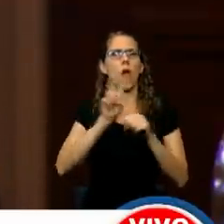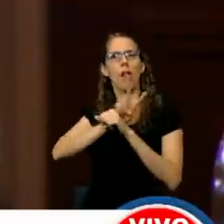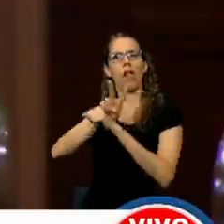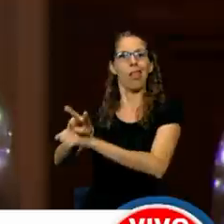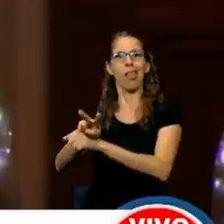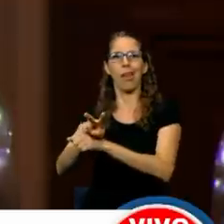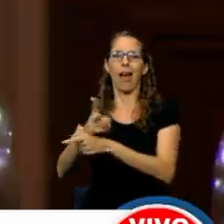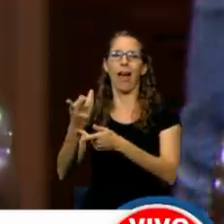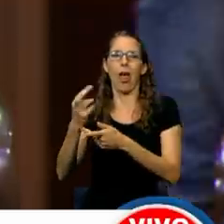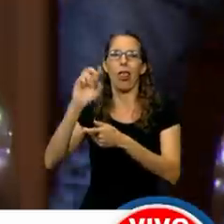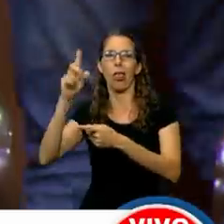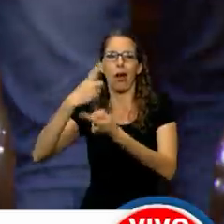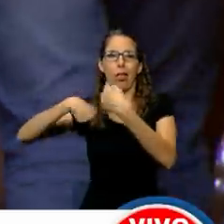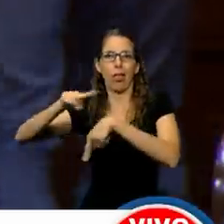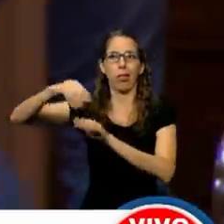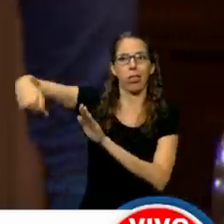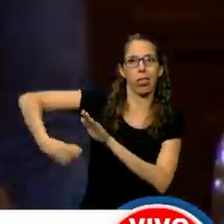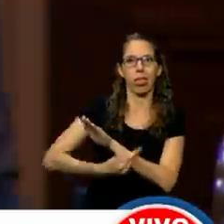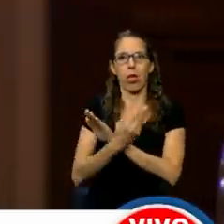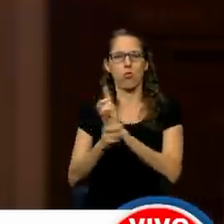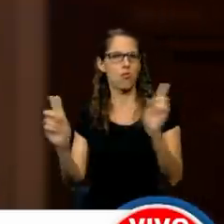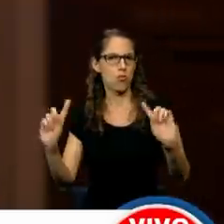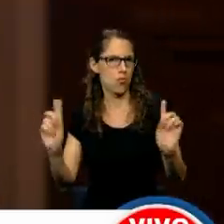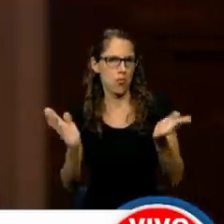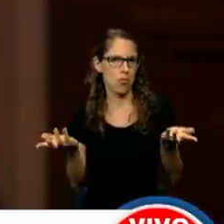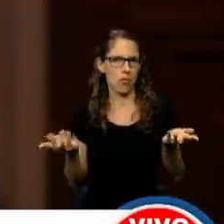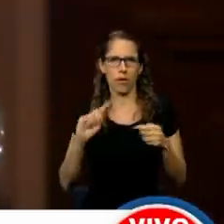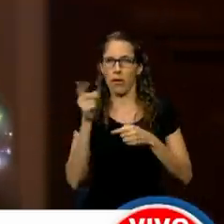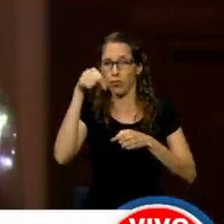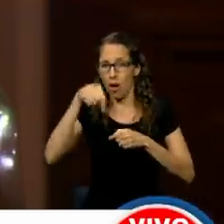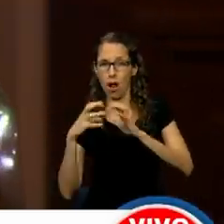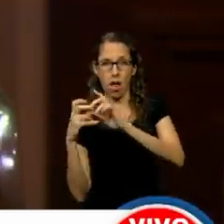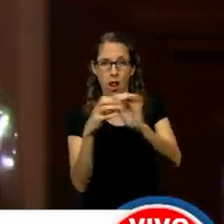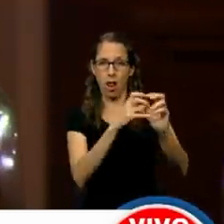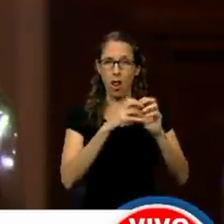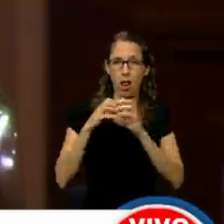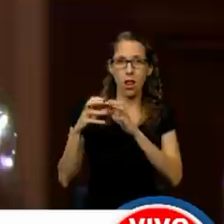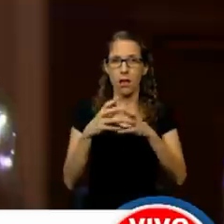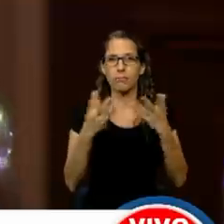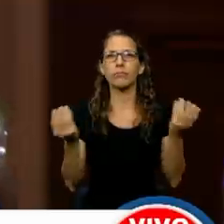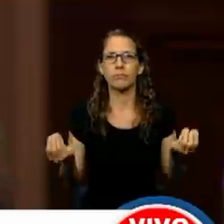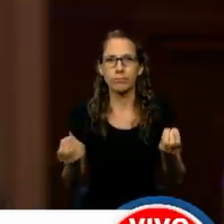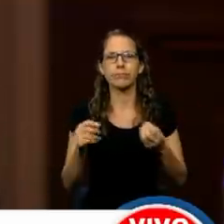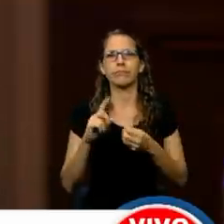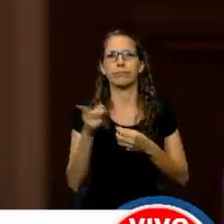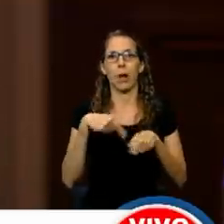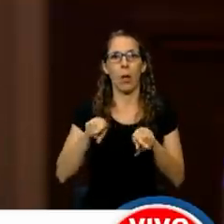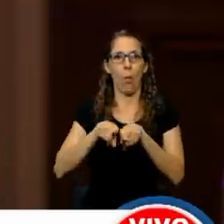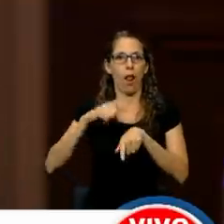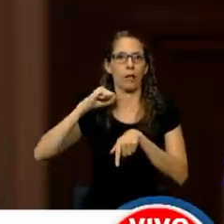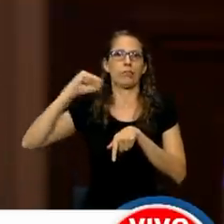que entraron a la argentina y que hoy estamos discutiendo este presupuesto en el contexto de tener la soga en el cuello